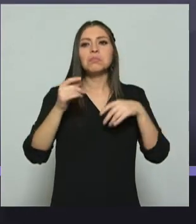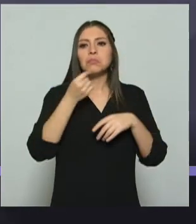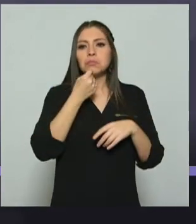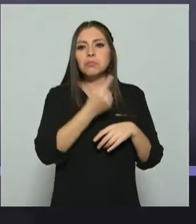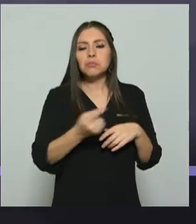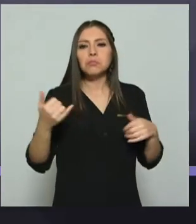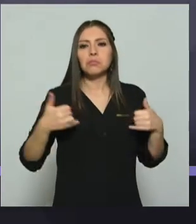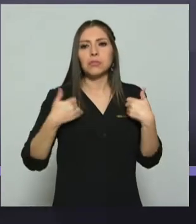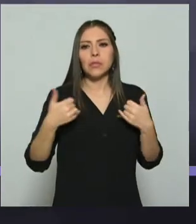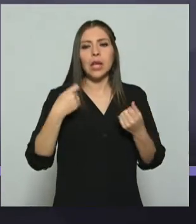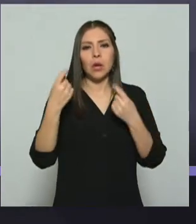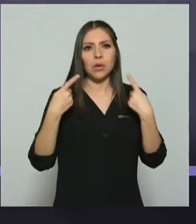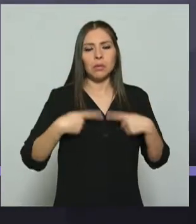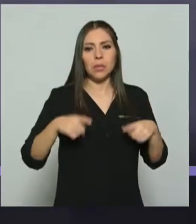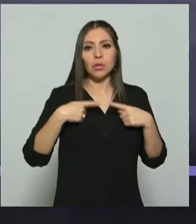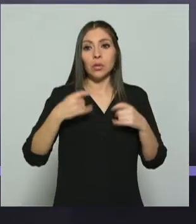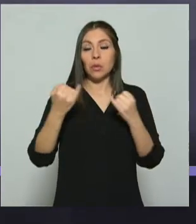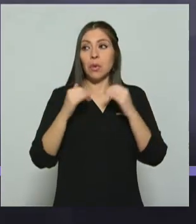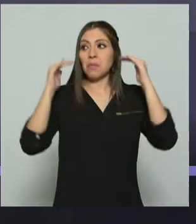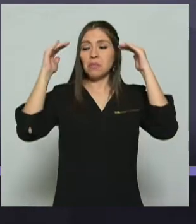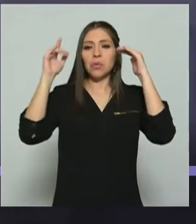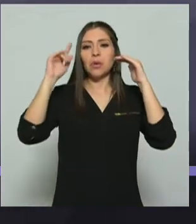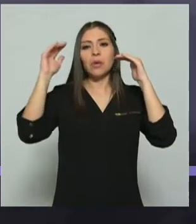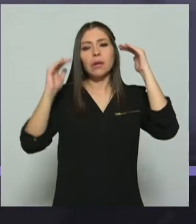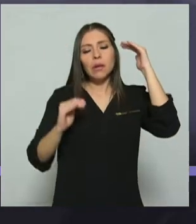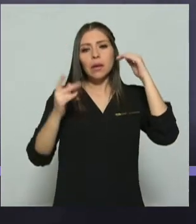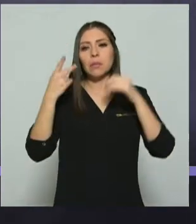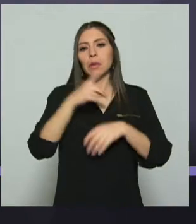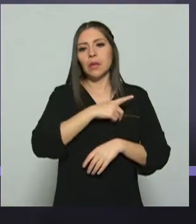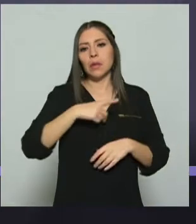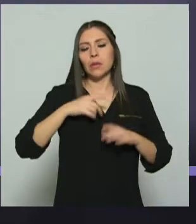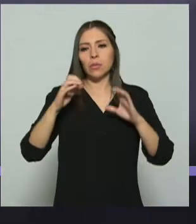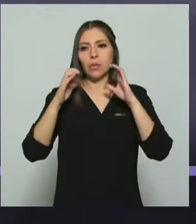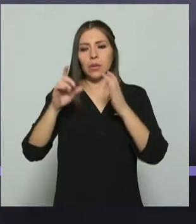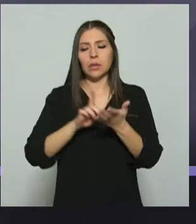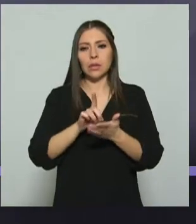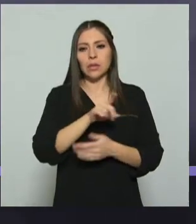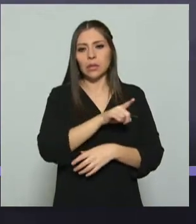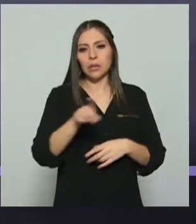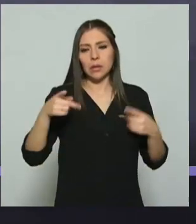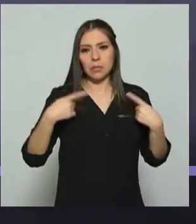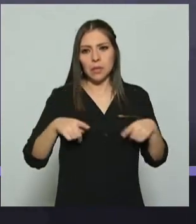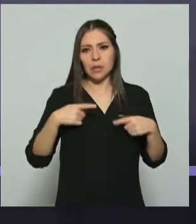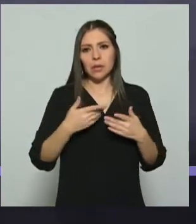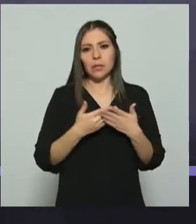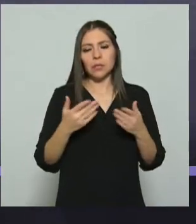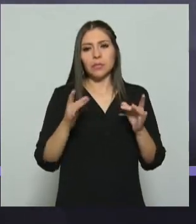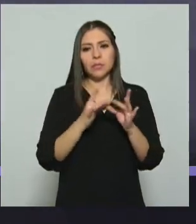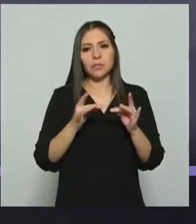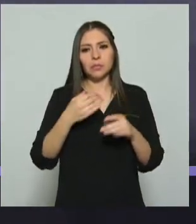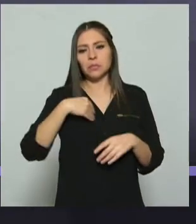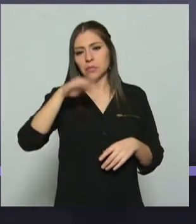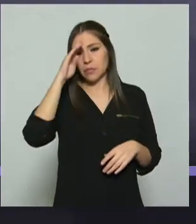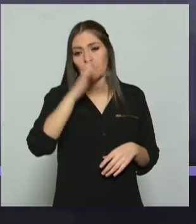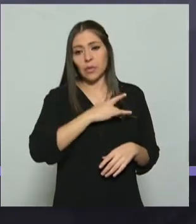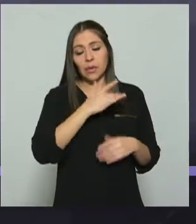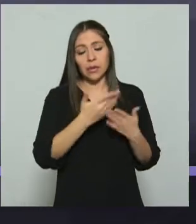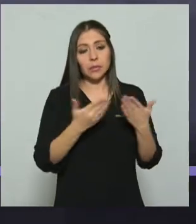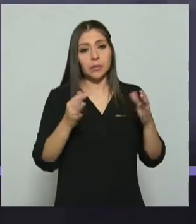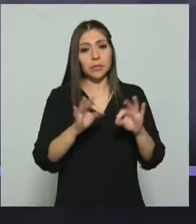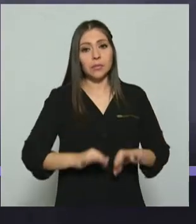poblaciones que están en desventaja. Nosotros tenemos que cuidar mucho los derechos de las personas. Y en ese sentido decir que, bueno, me parece muy